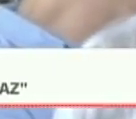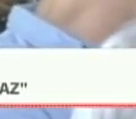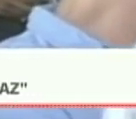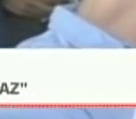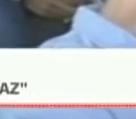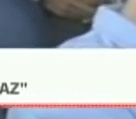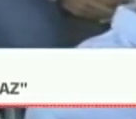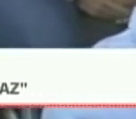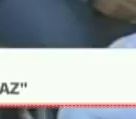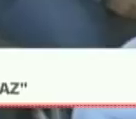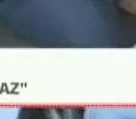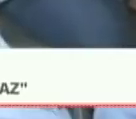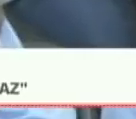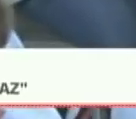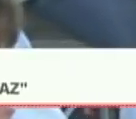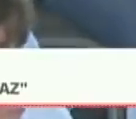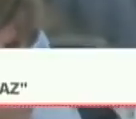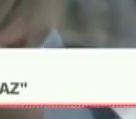Cuando nos juramenté,